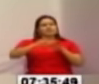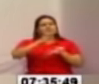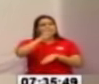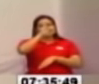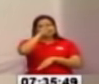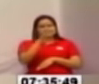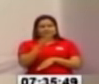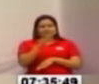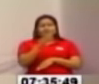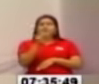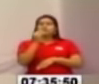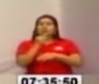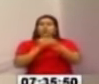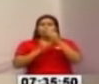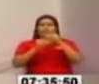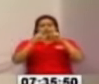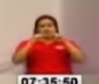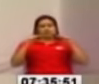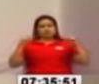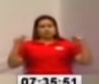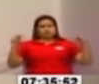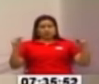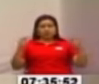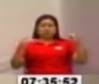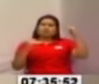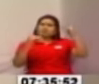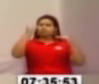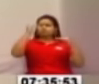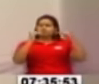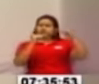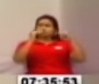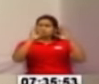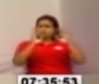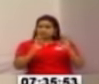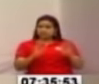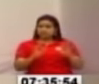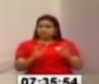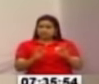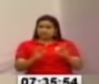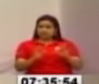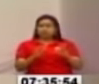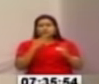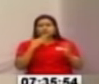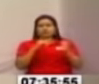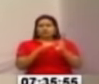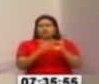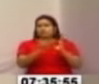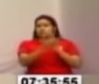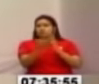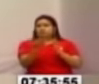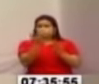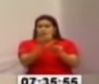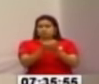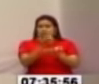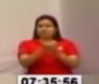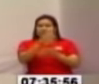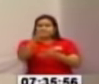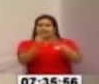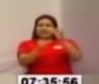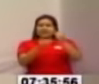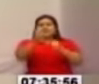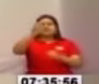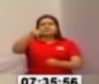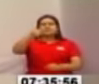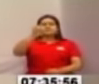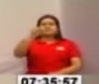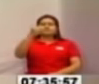que consuman productos naturales, productos equilibrados de buena calidad, que sean, por ejemplo, si vamos a consumir leche, que sea pasteurizada,